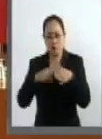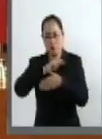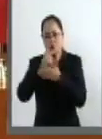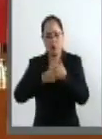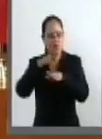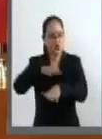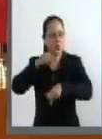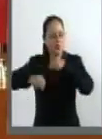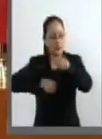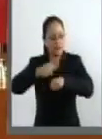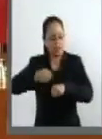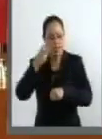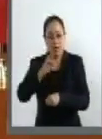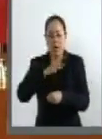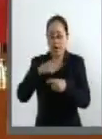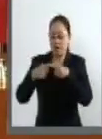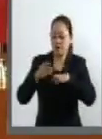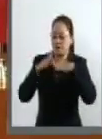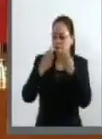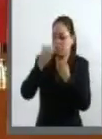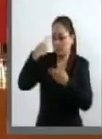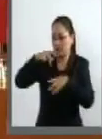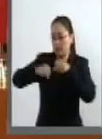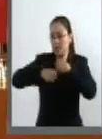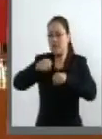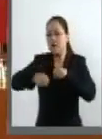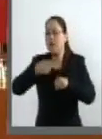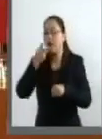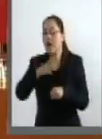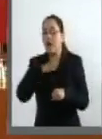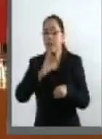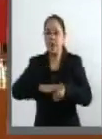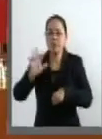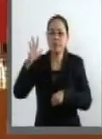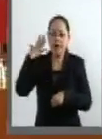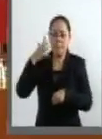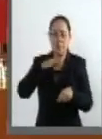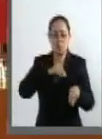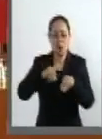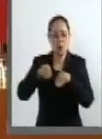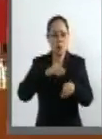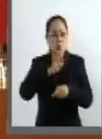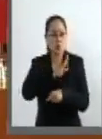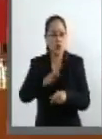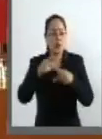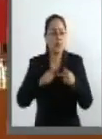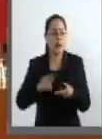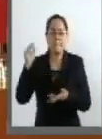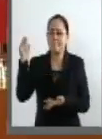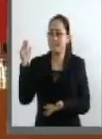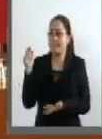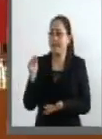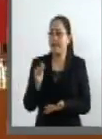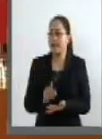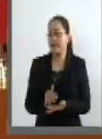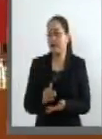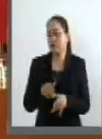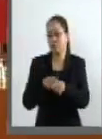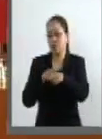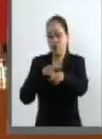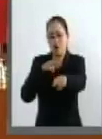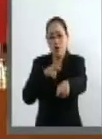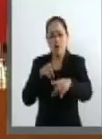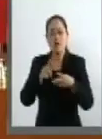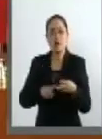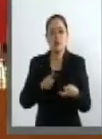de transporte son diversos. Por una parte, agiliza la movilidad urbana, reduce considerablemente el tráfico y